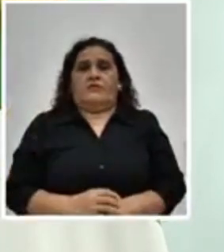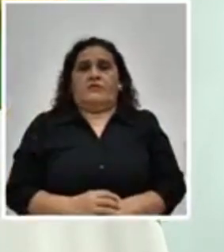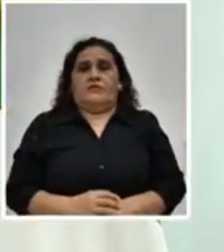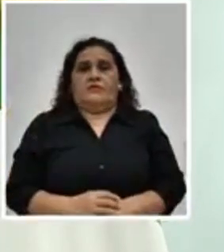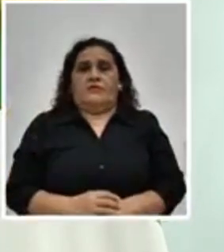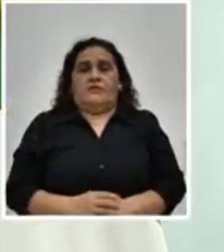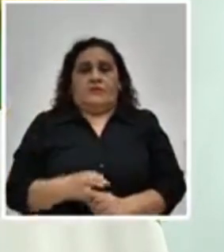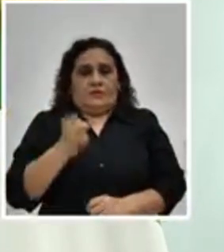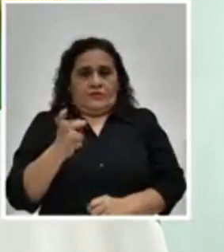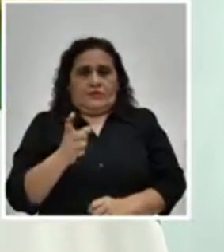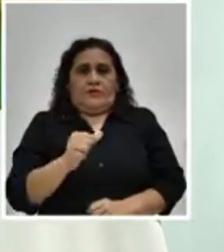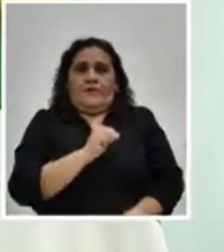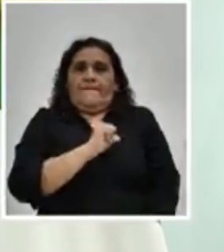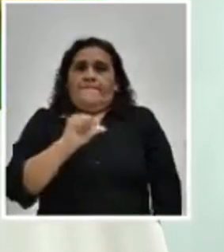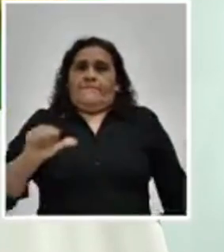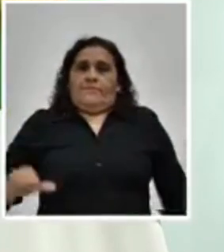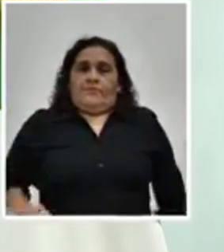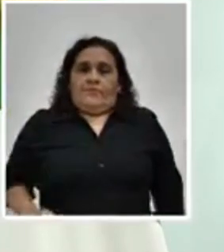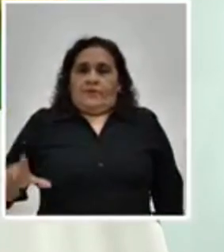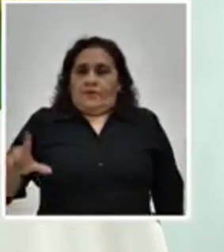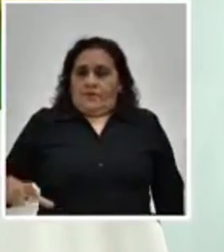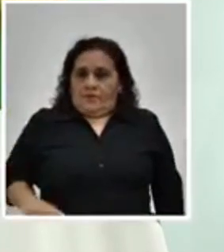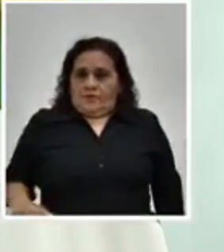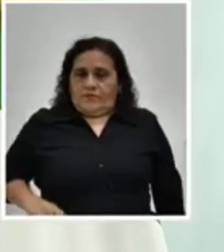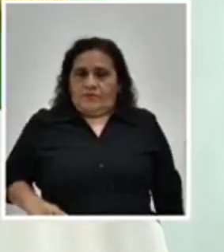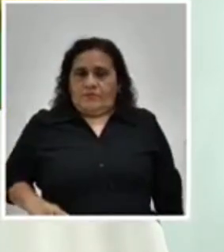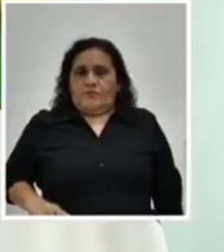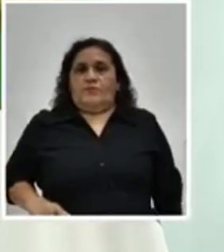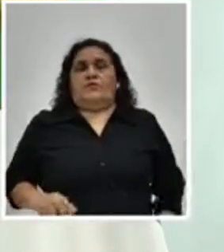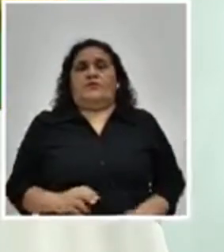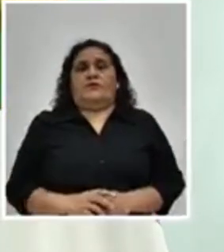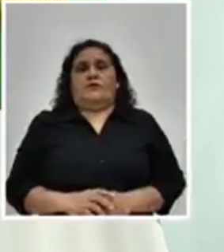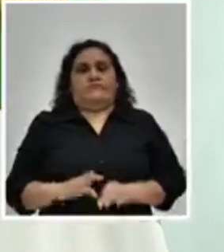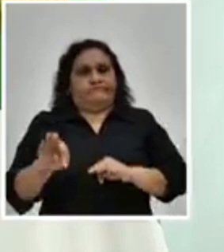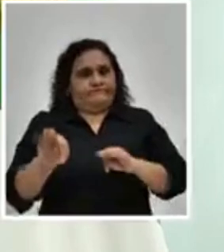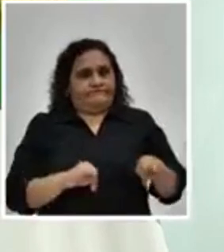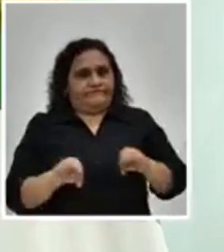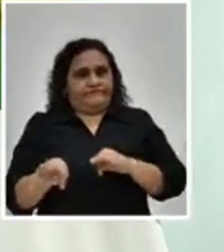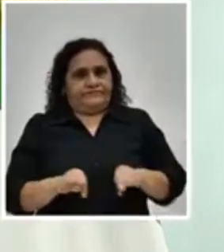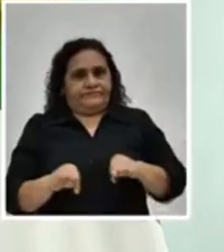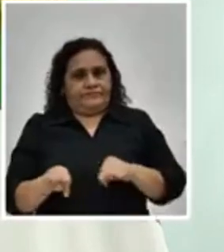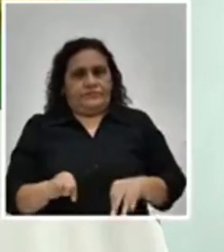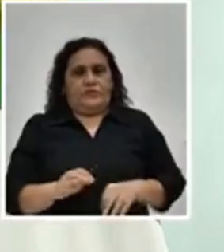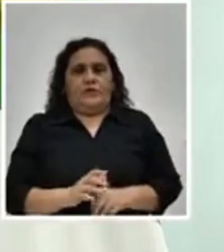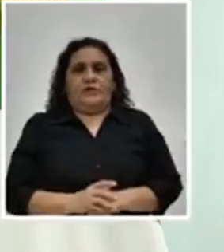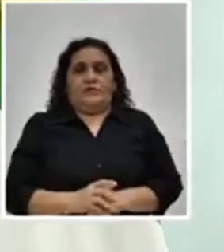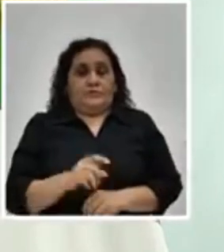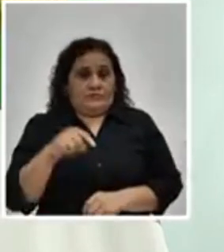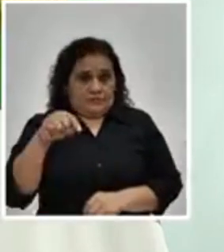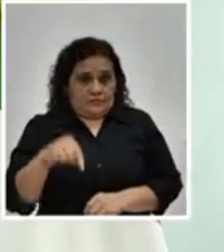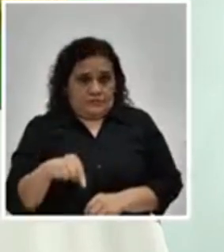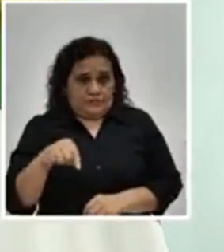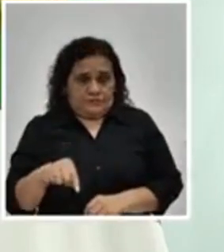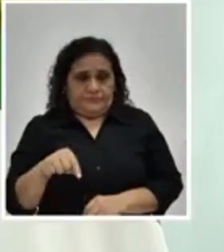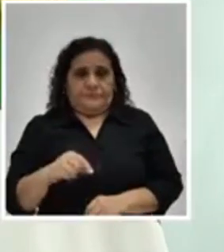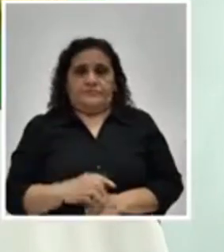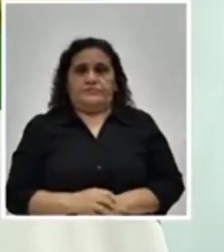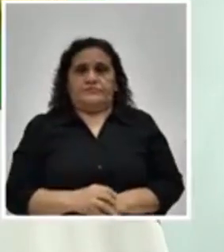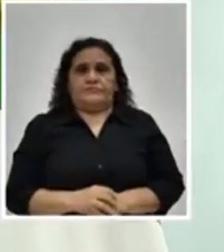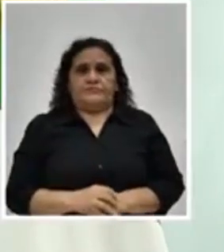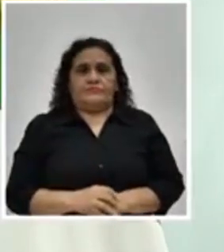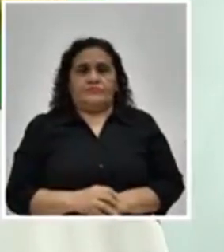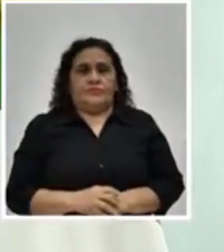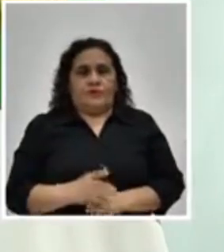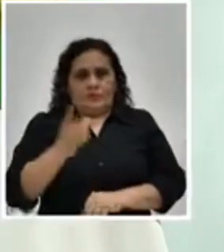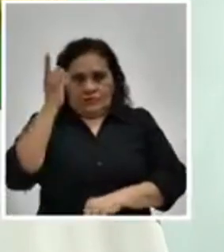la administración municipal, se mantuvo y se reforzó la presencia de esta administración a través de la